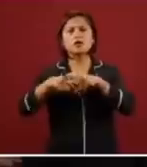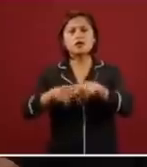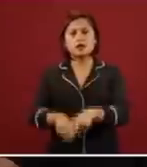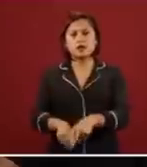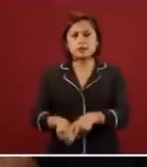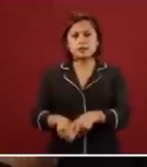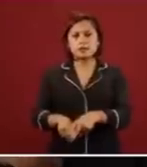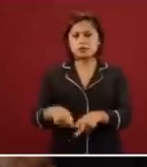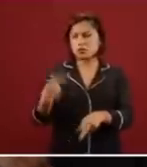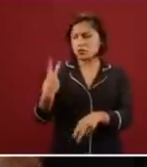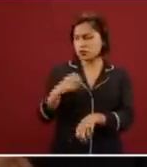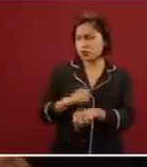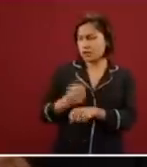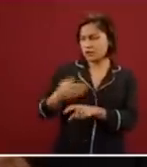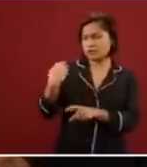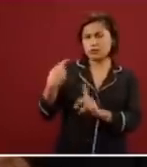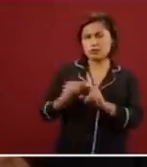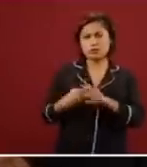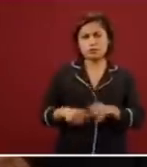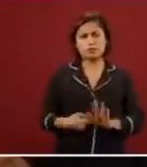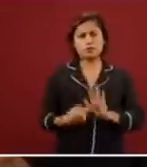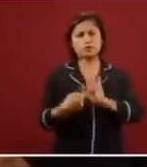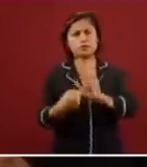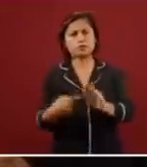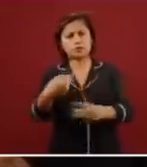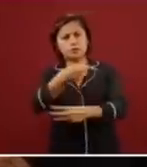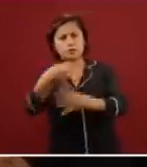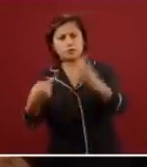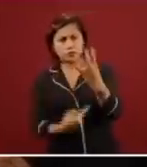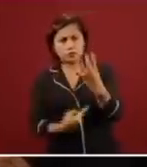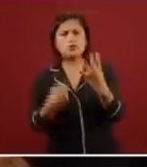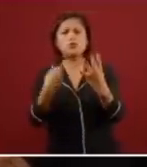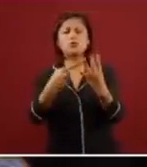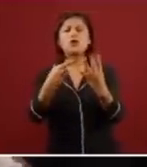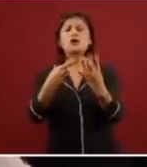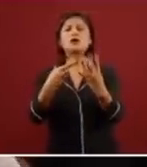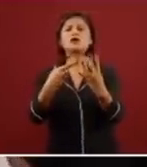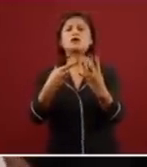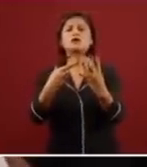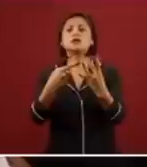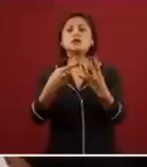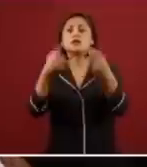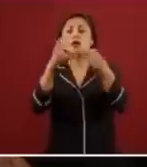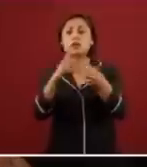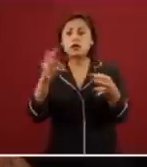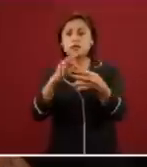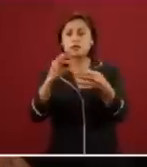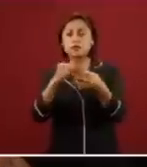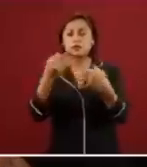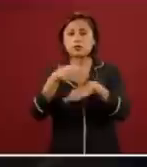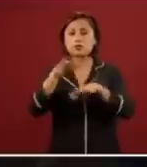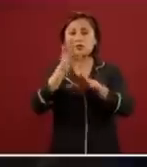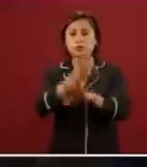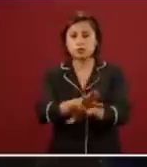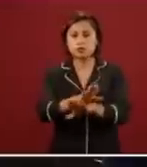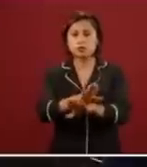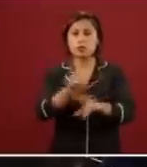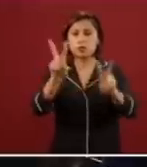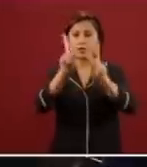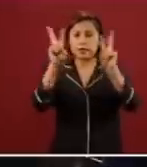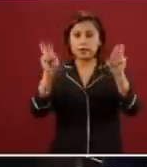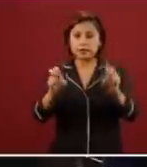hace dos semanas, fue precisamente la inteligencia, combatirla, no solamente con el tema de las armas, el tema de